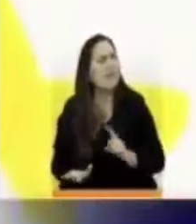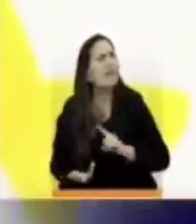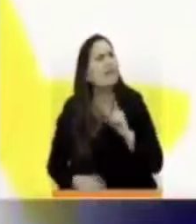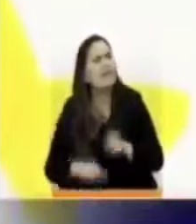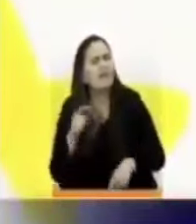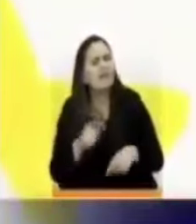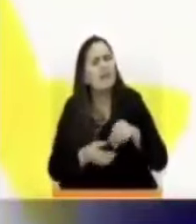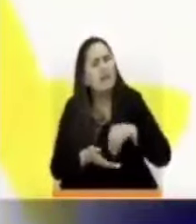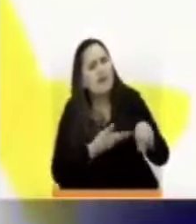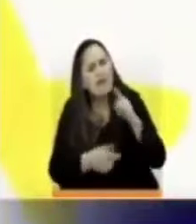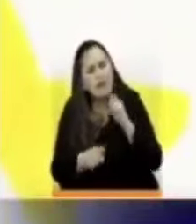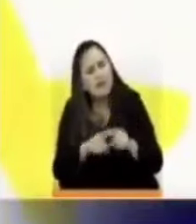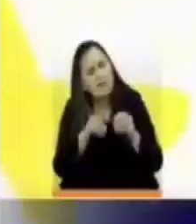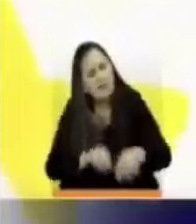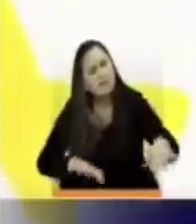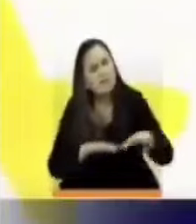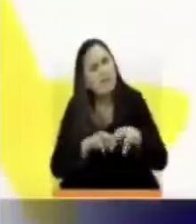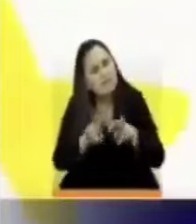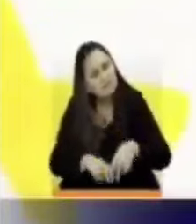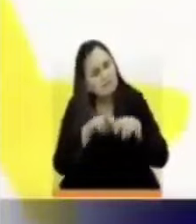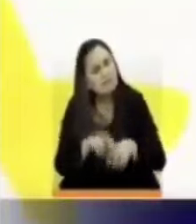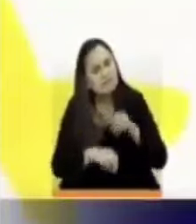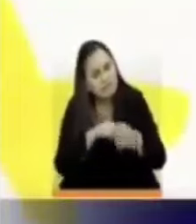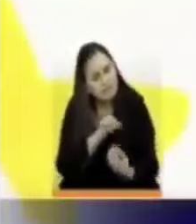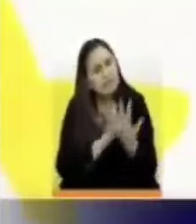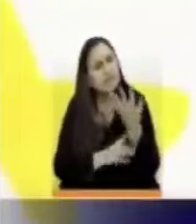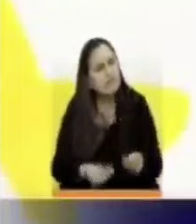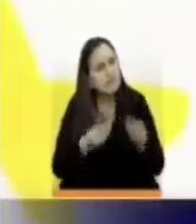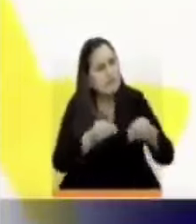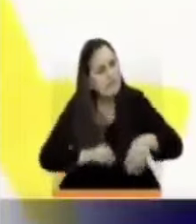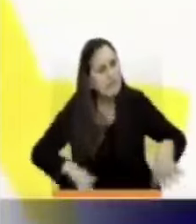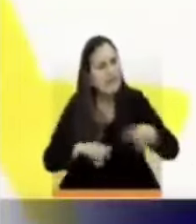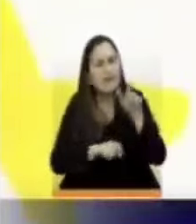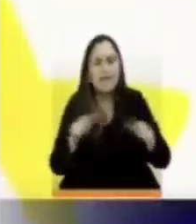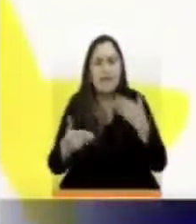puede hacer para sembrar alimentos y darle tierra al campesino.